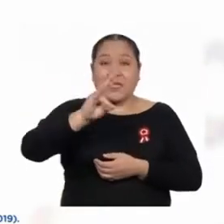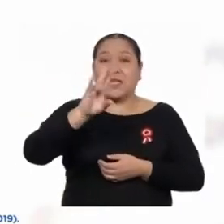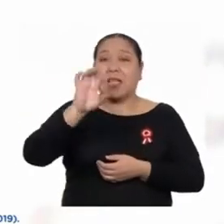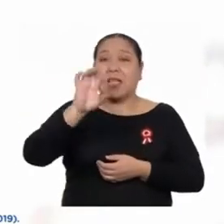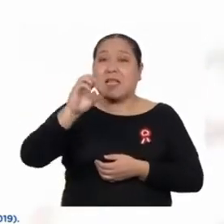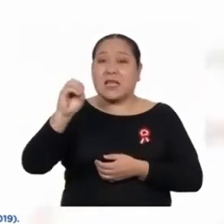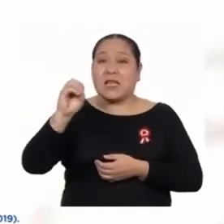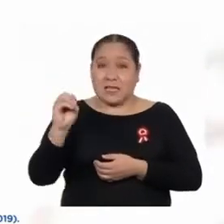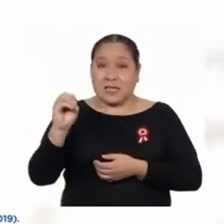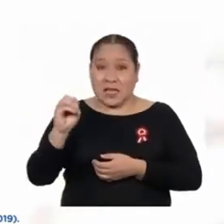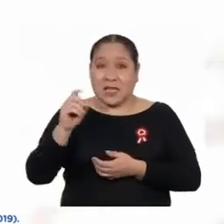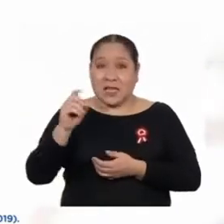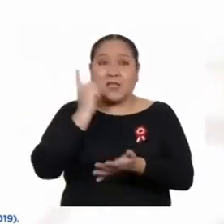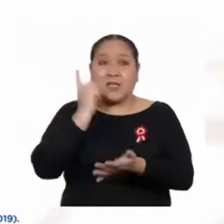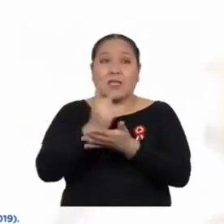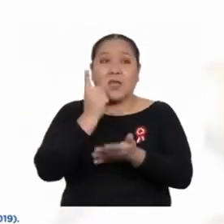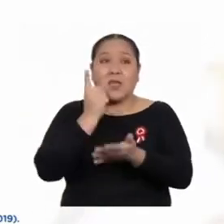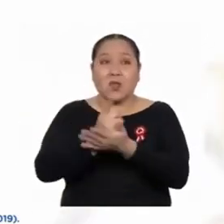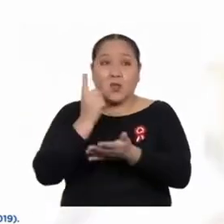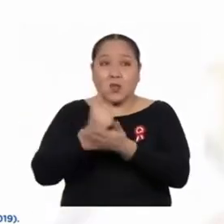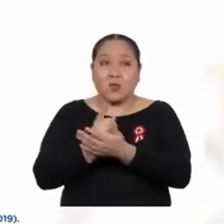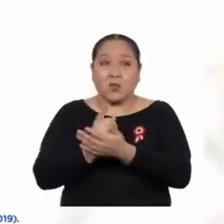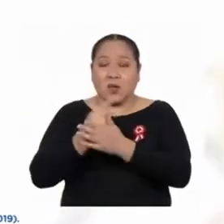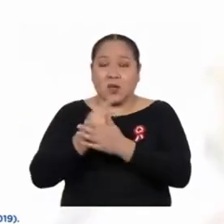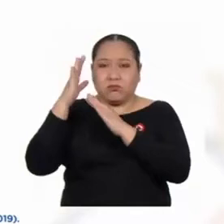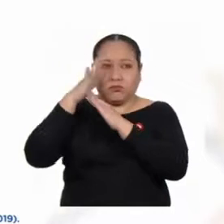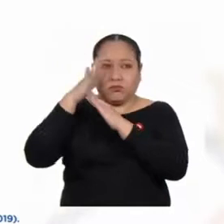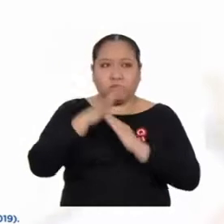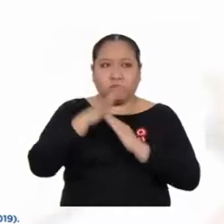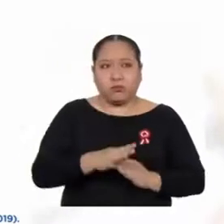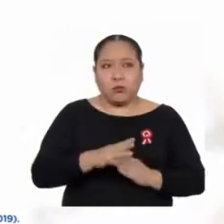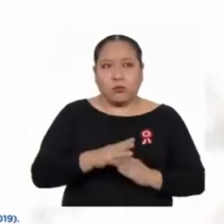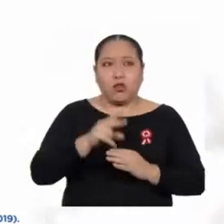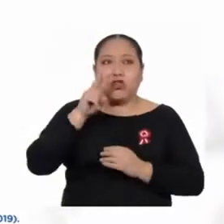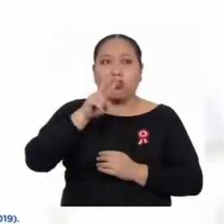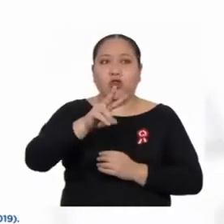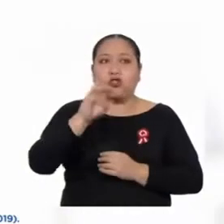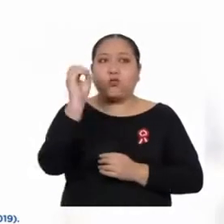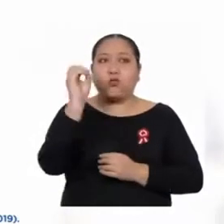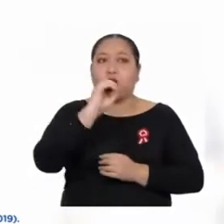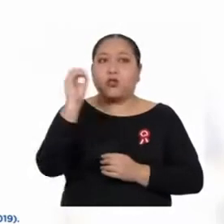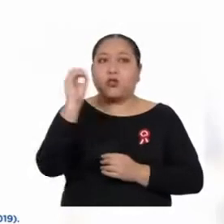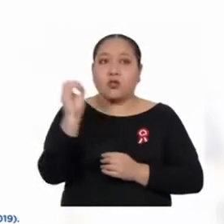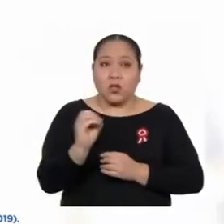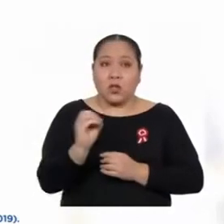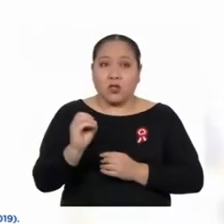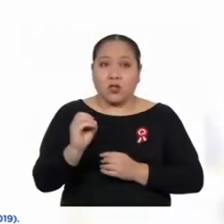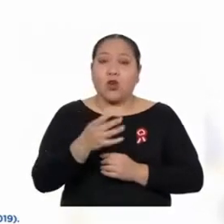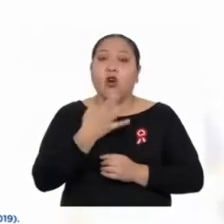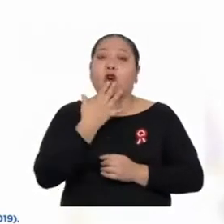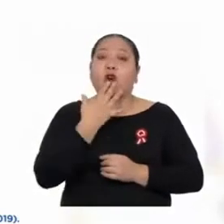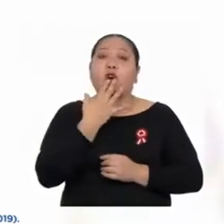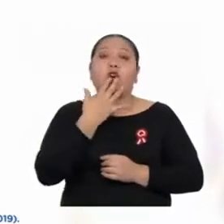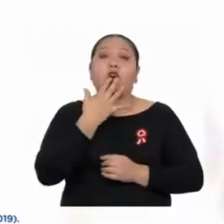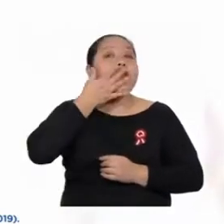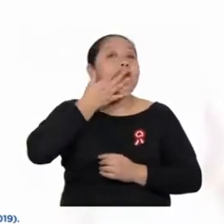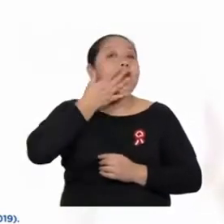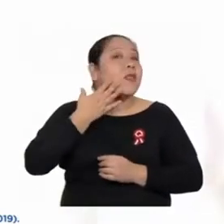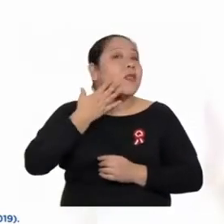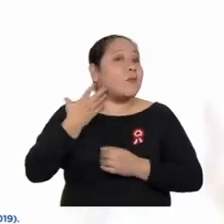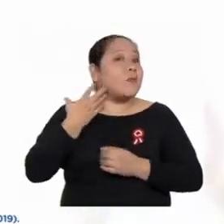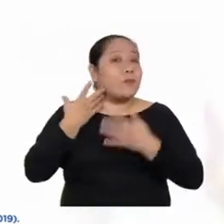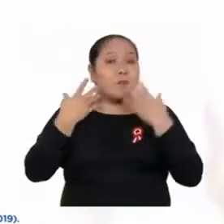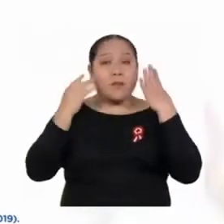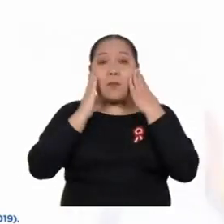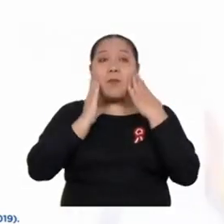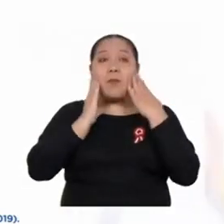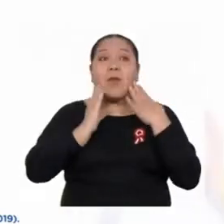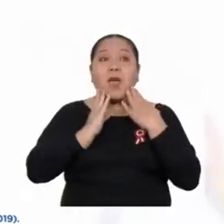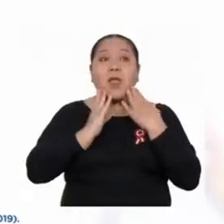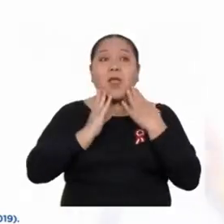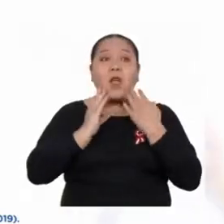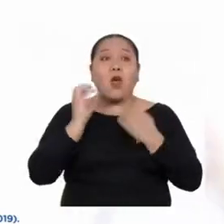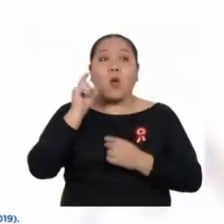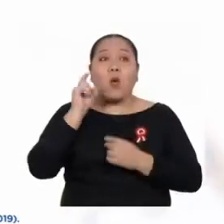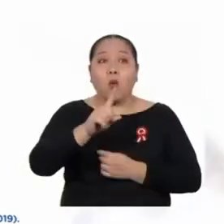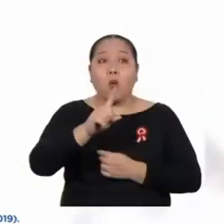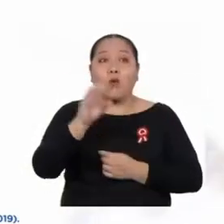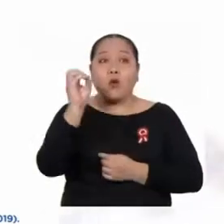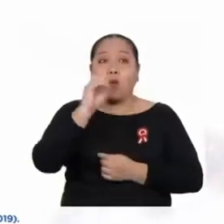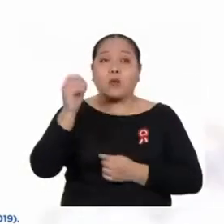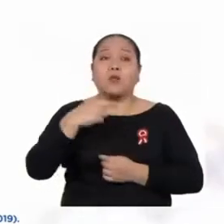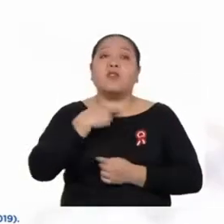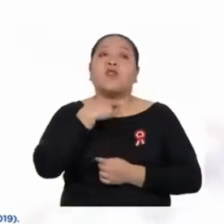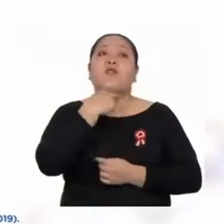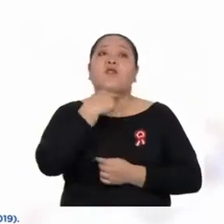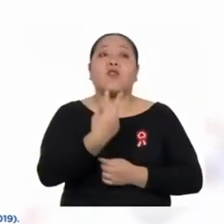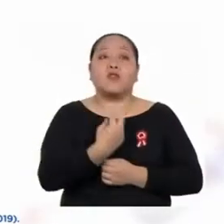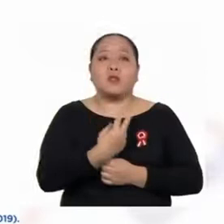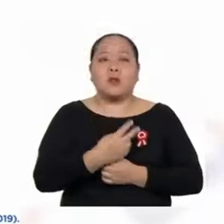el color de piel y el 1% el acento. Tener menos dinero que el resto o ser de